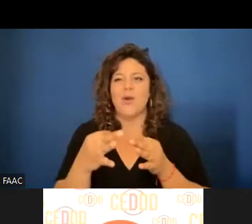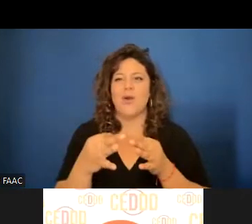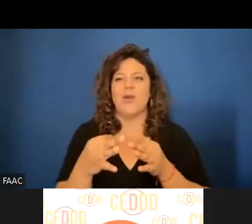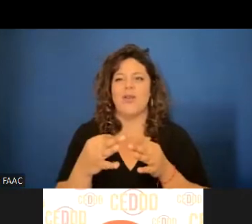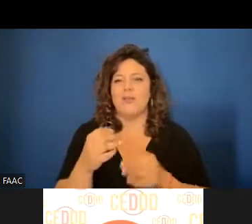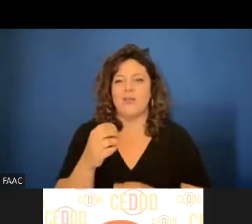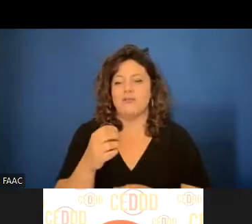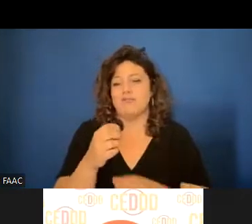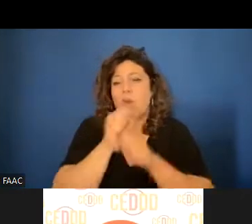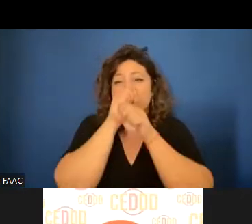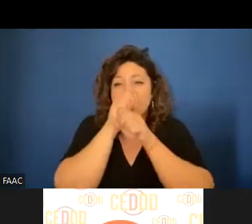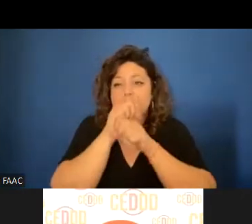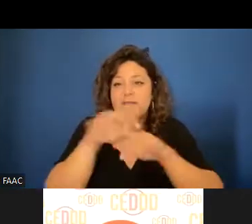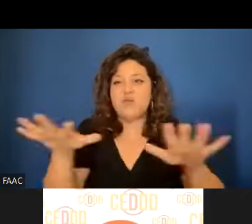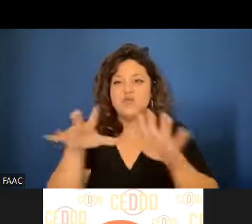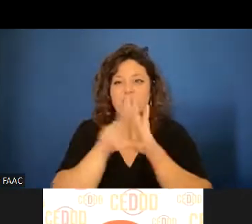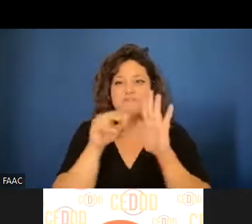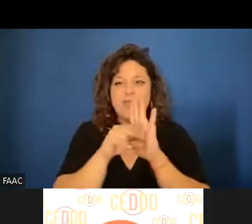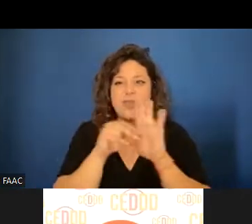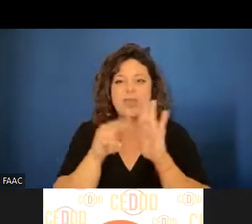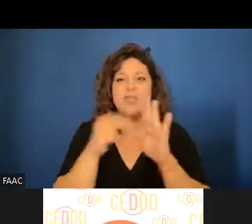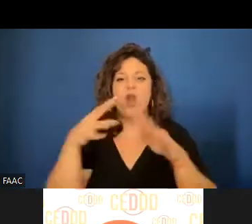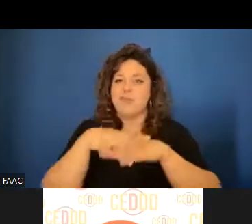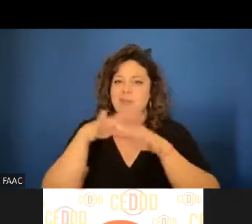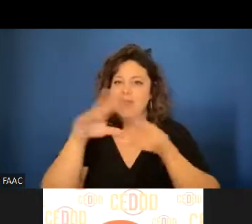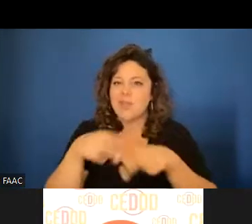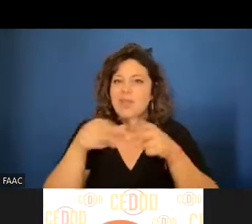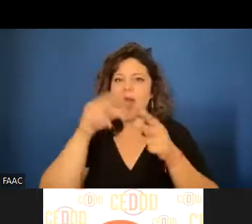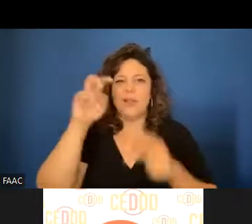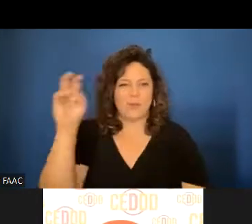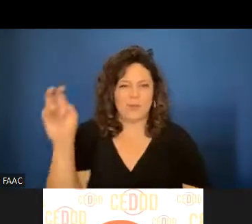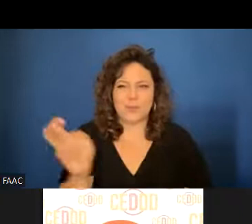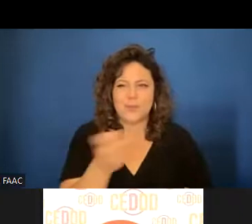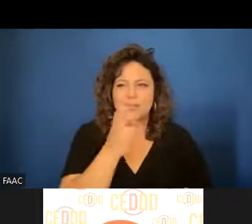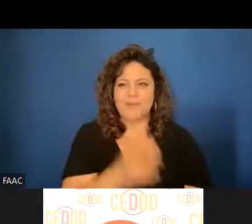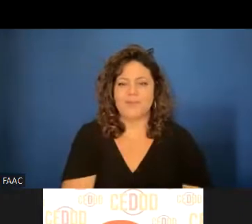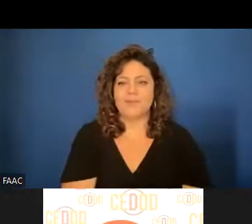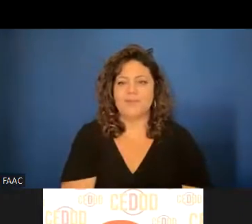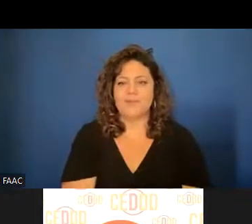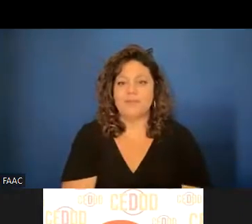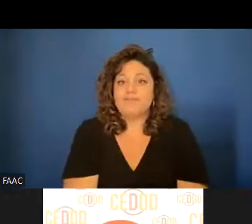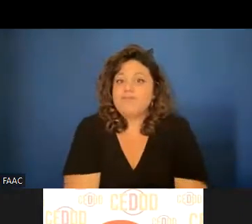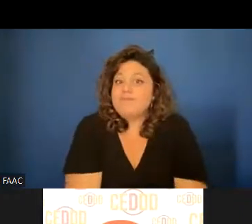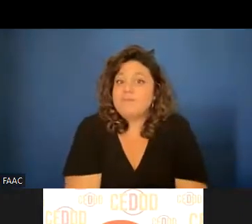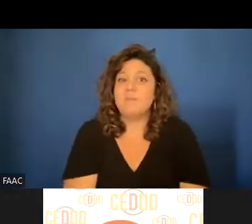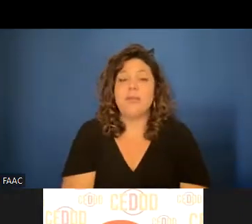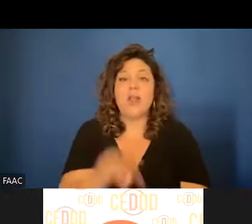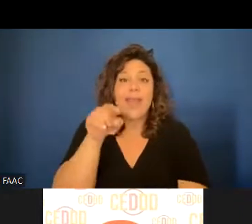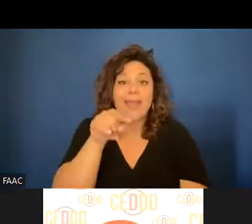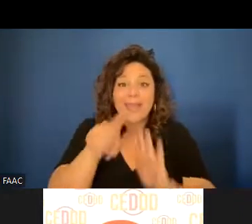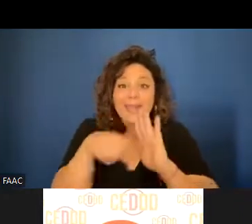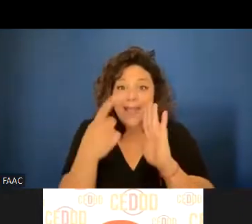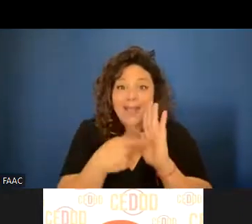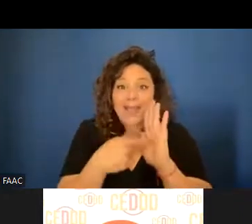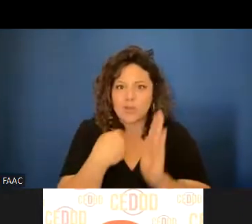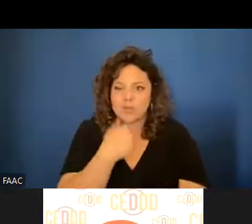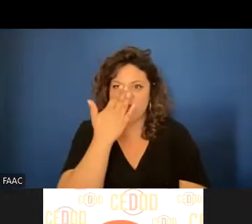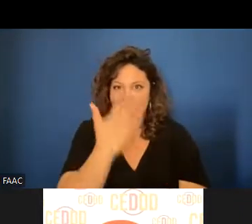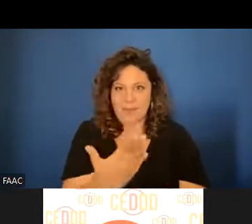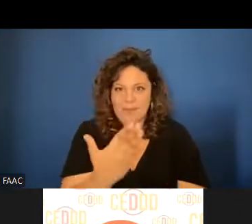Sí, muchas veces el problema en la accesibilidad es que encontramos una dispersión normativa de